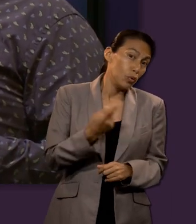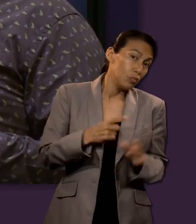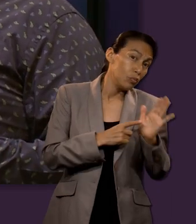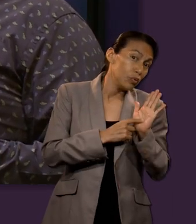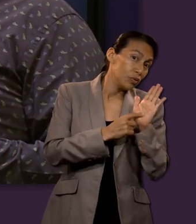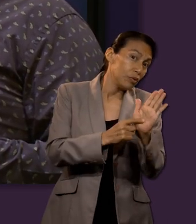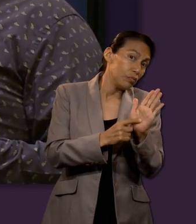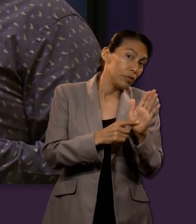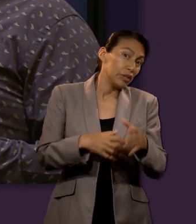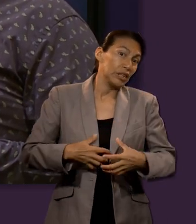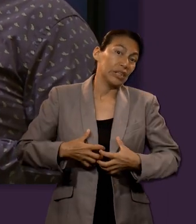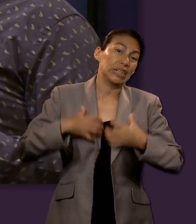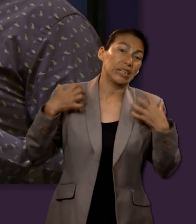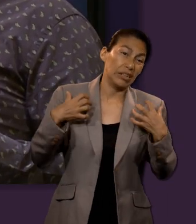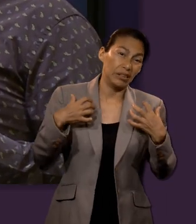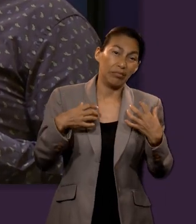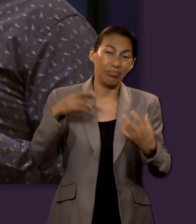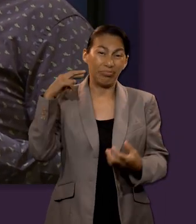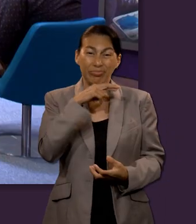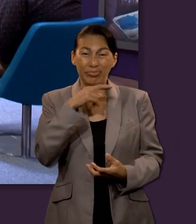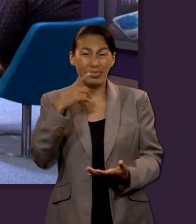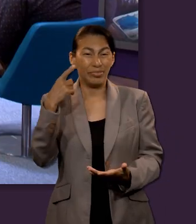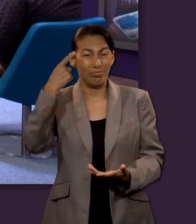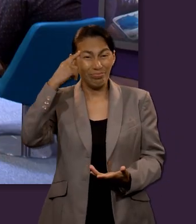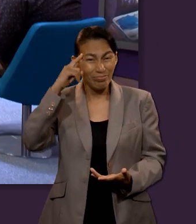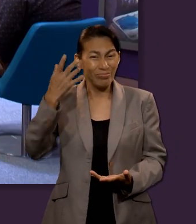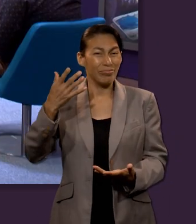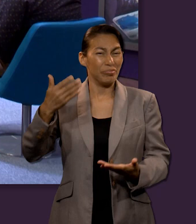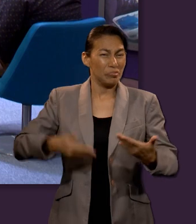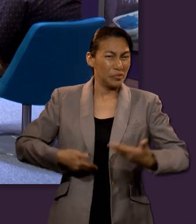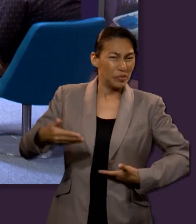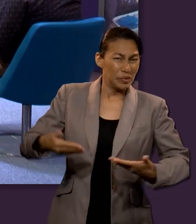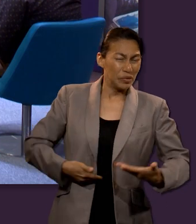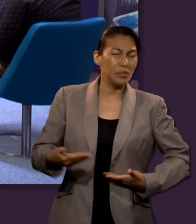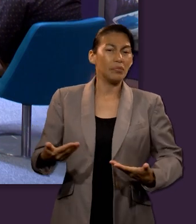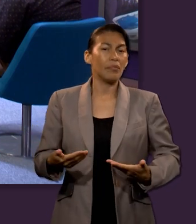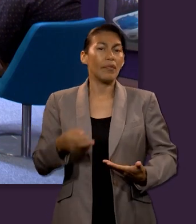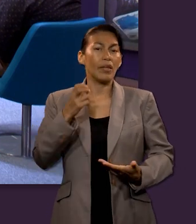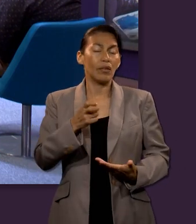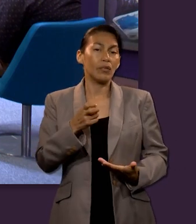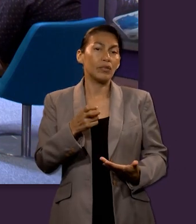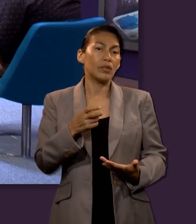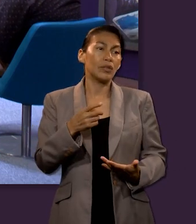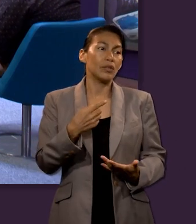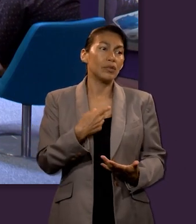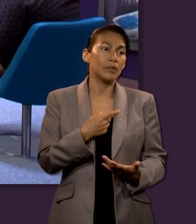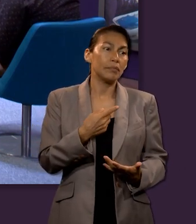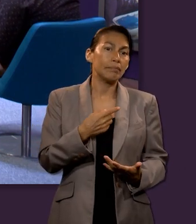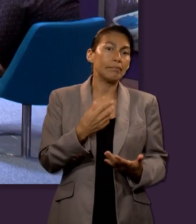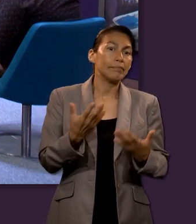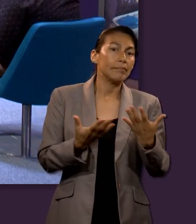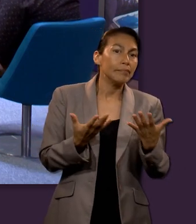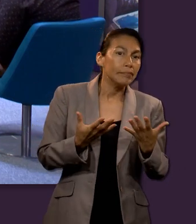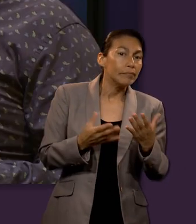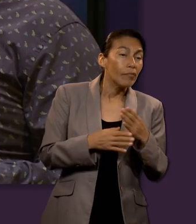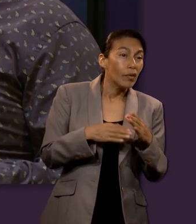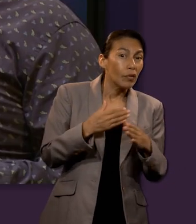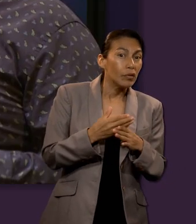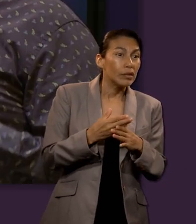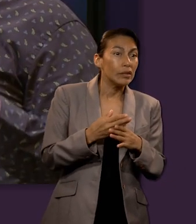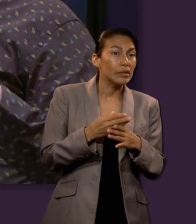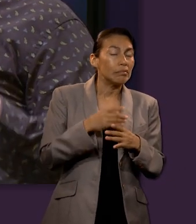puede denotar ideas que no son las correctas no porque nosotros nos impacientamos cuando desconfiamos de las personas